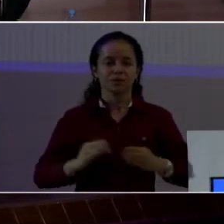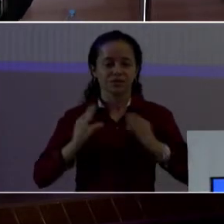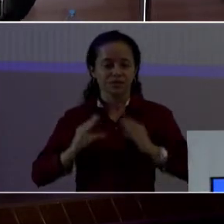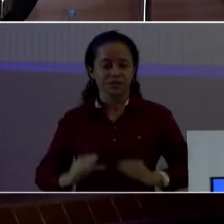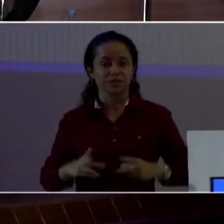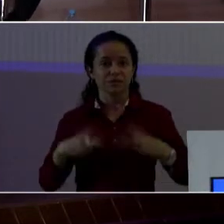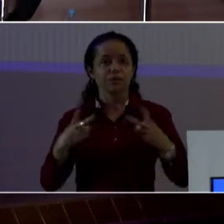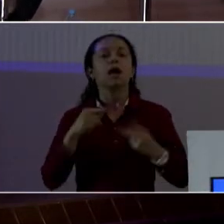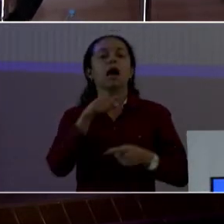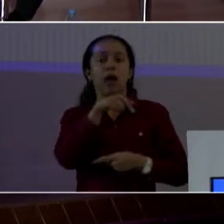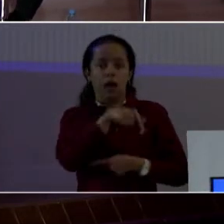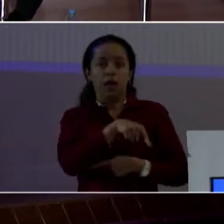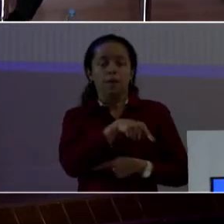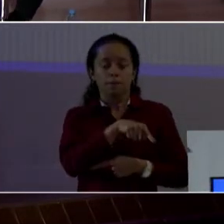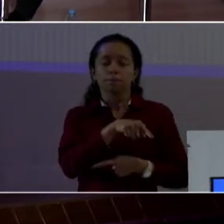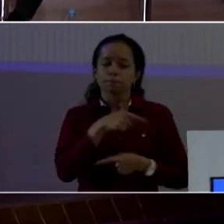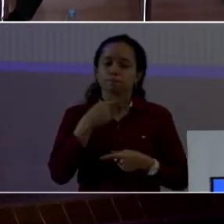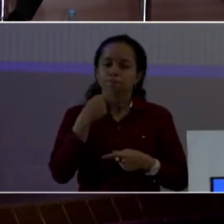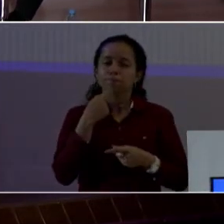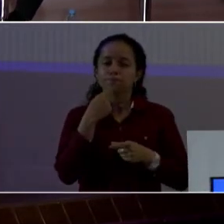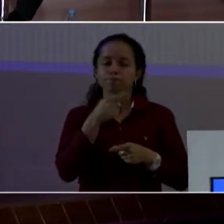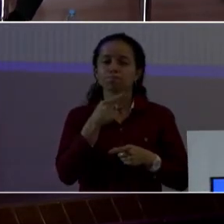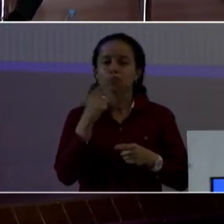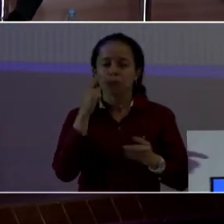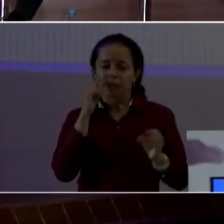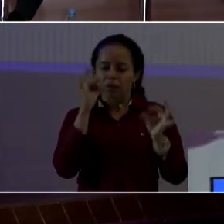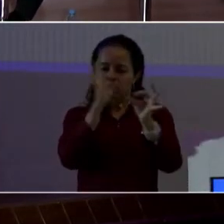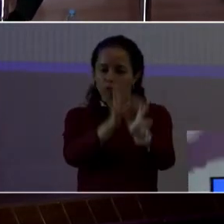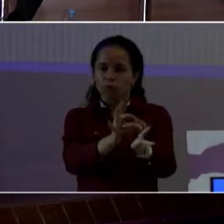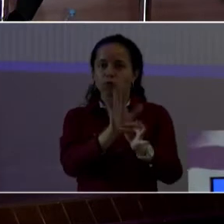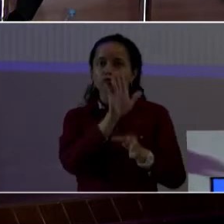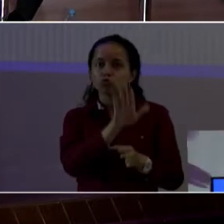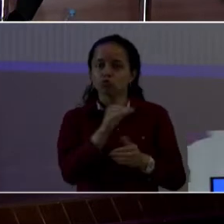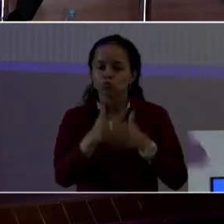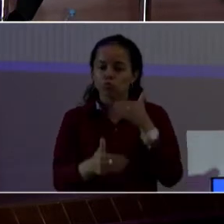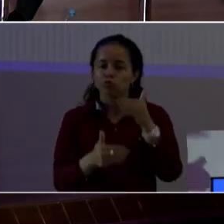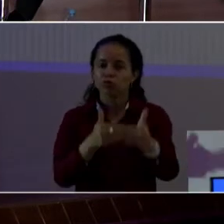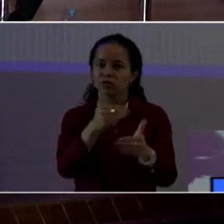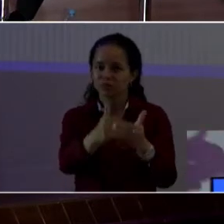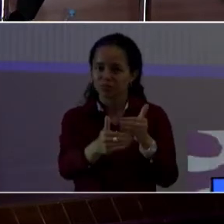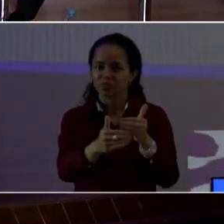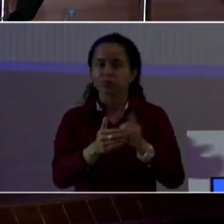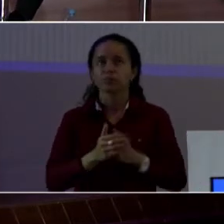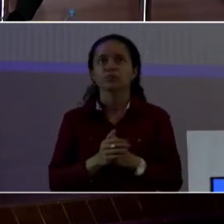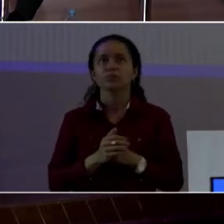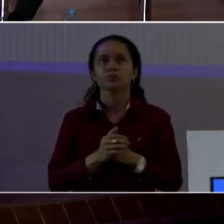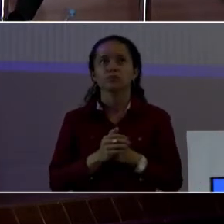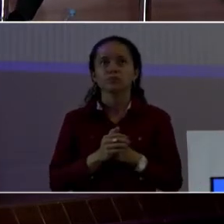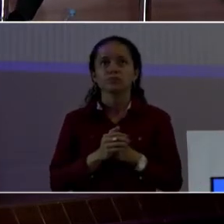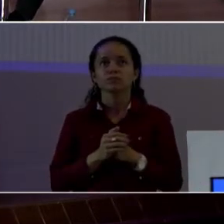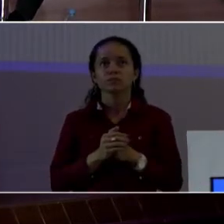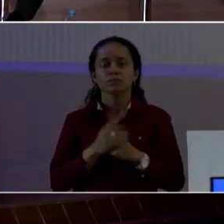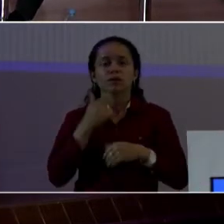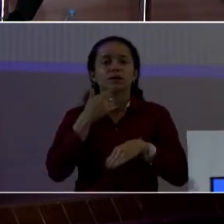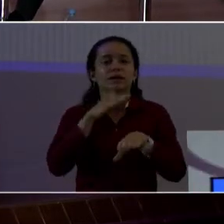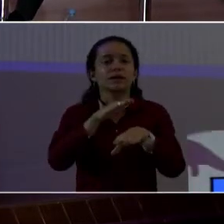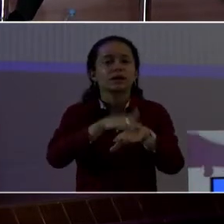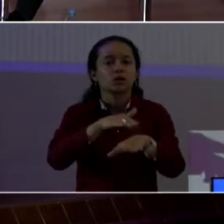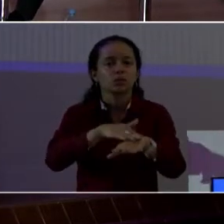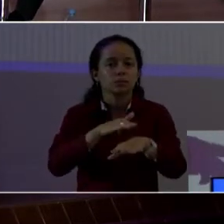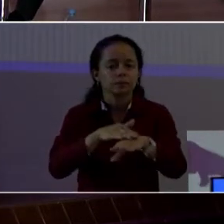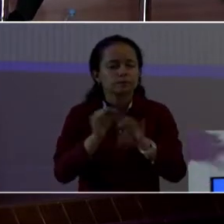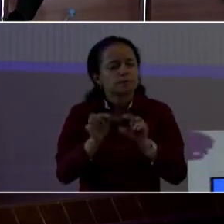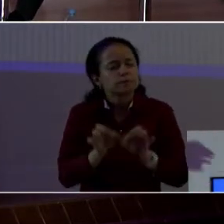que mencionar que, digamos, el enfoque de los procesos de DDR en el mundo ha puesto una recomendación muy